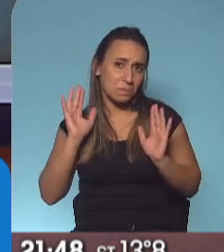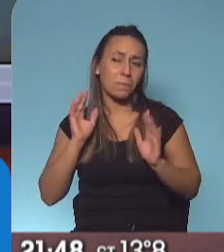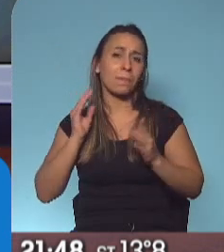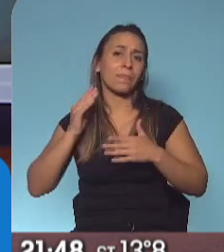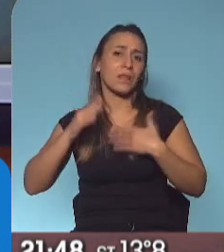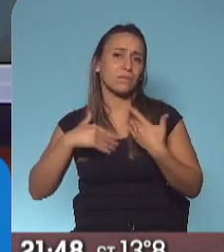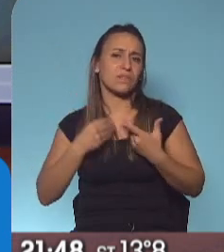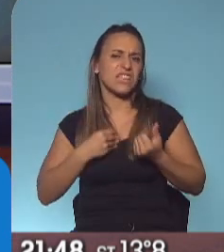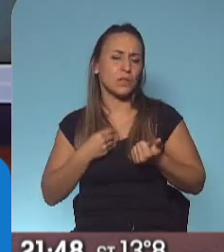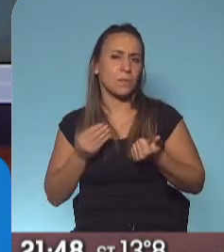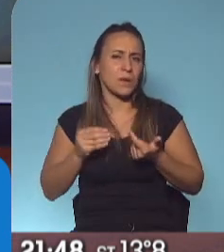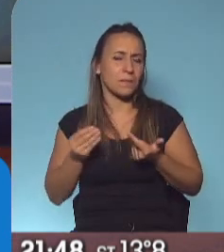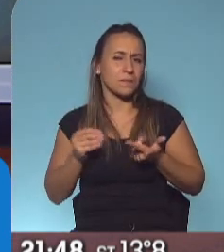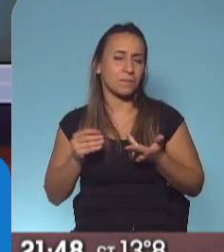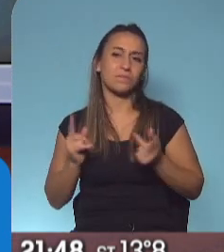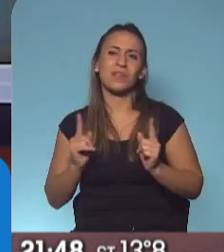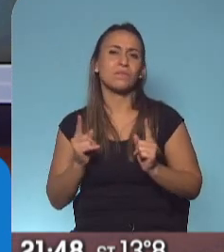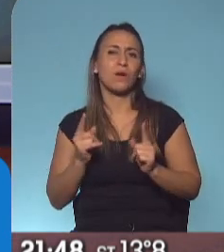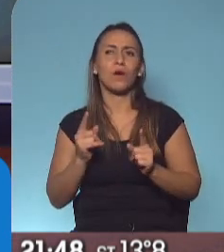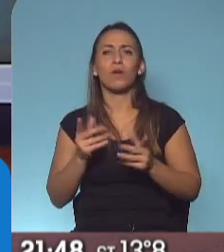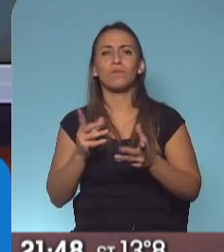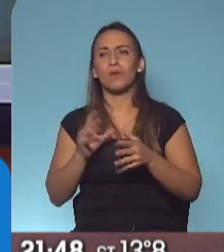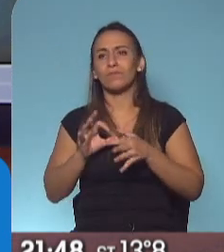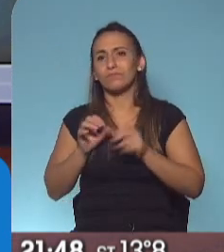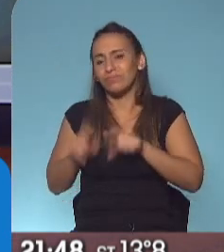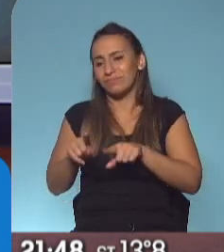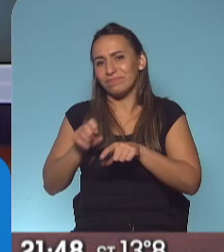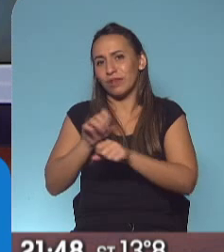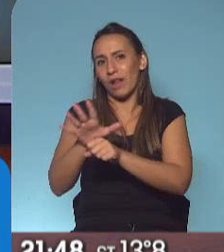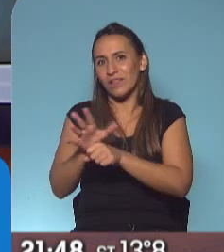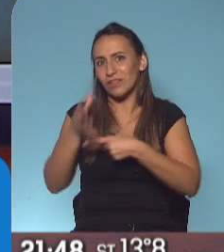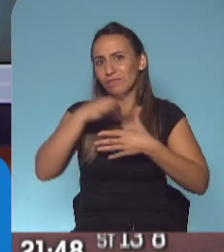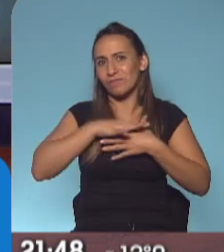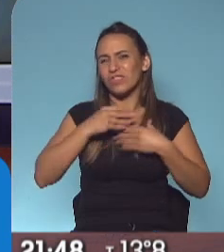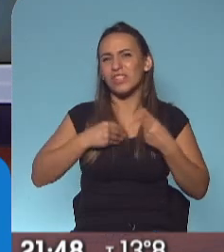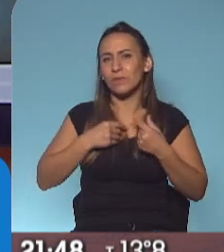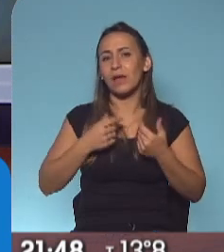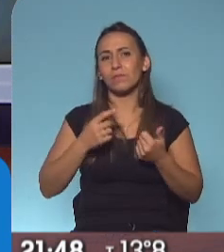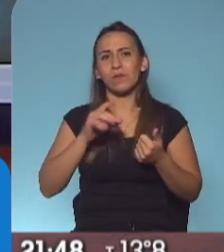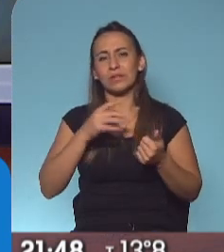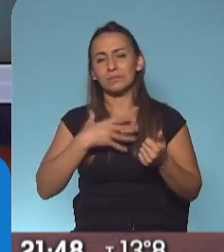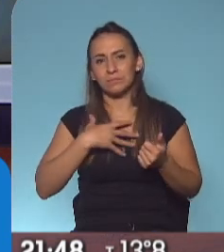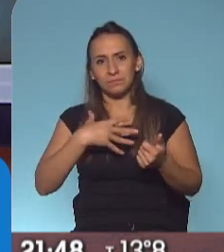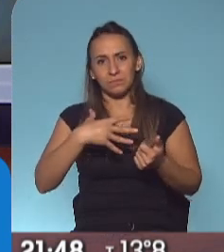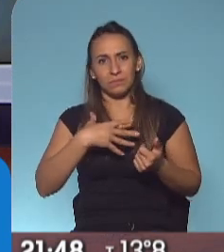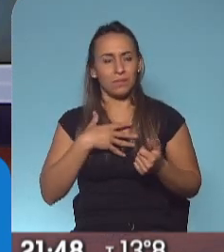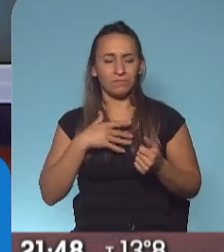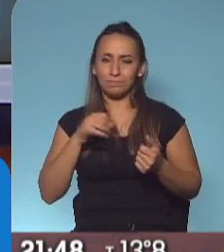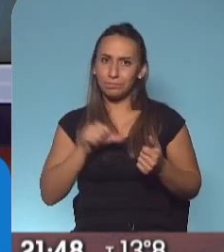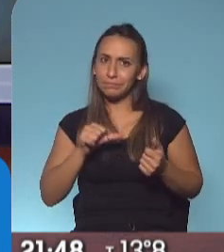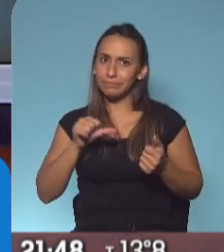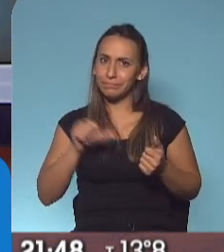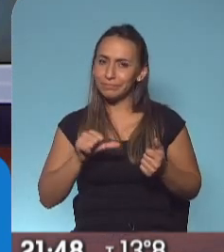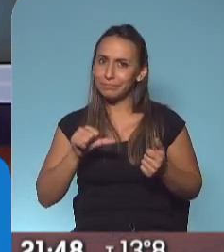los otros síntomas más o menos clásicos de esta enfermedad, que es un poco de dificultad para respirar